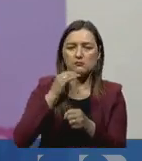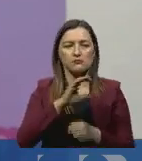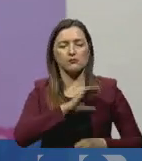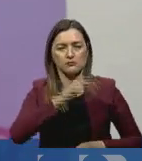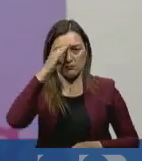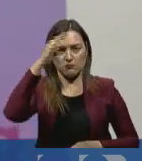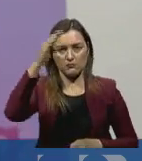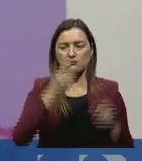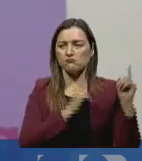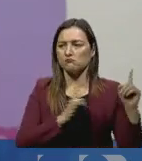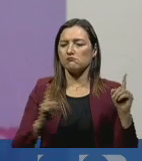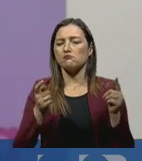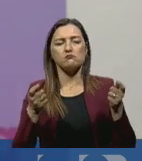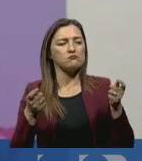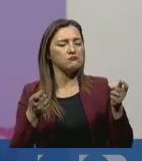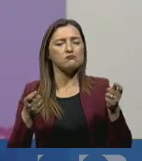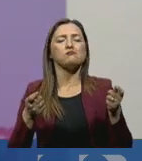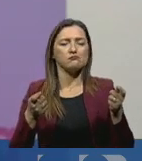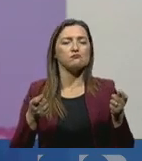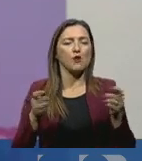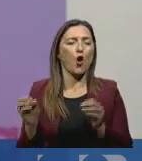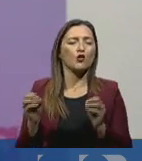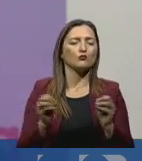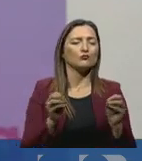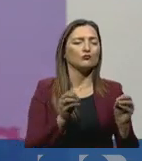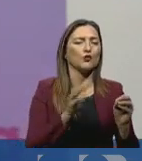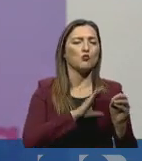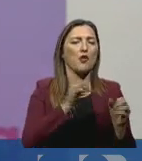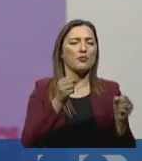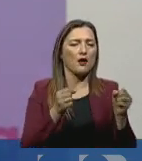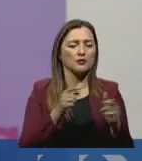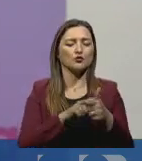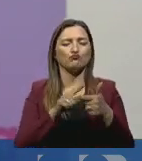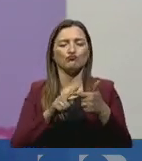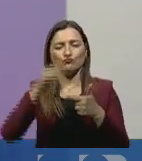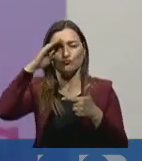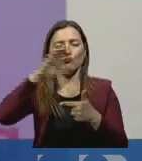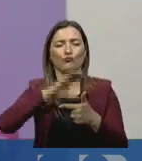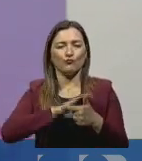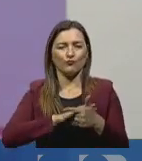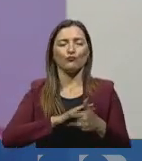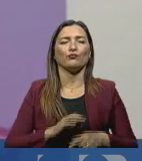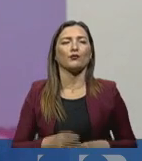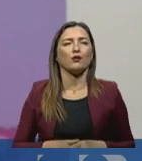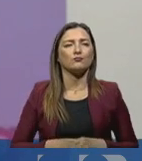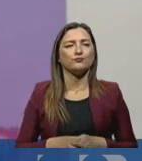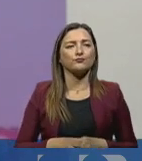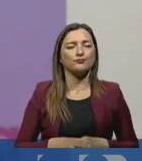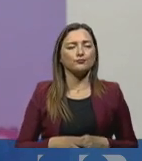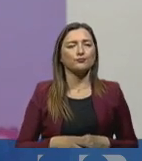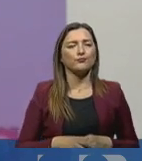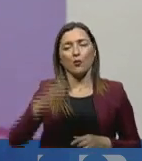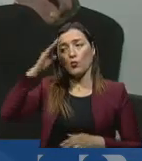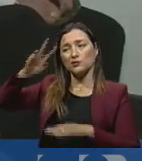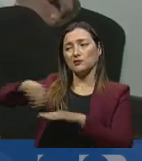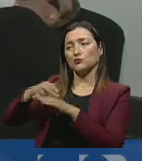trabajar con todas sus agencias de control de tránsito los agentes metropolitanos el control te hemos pedido